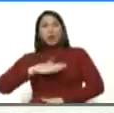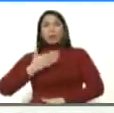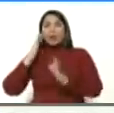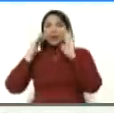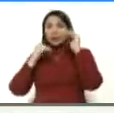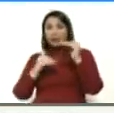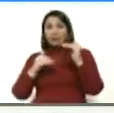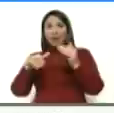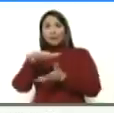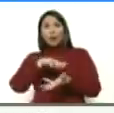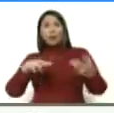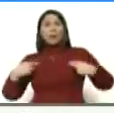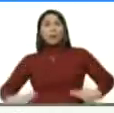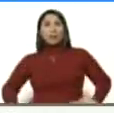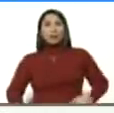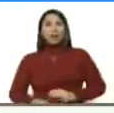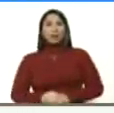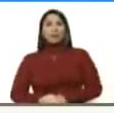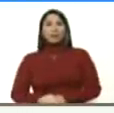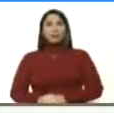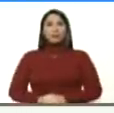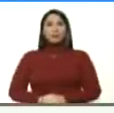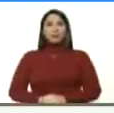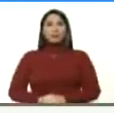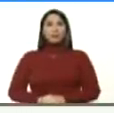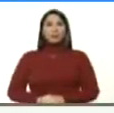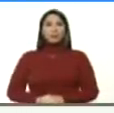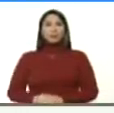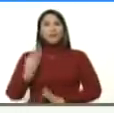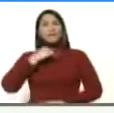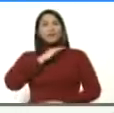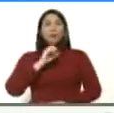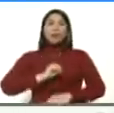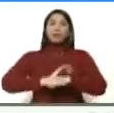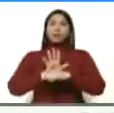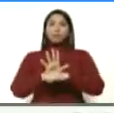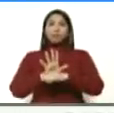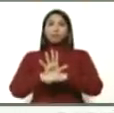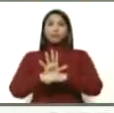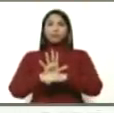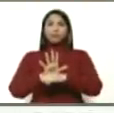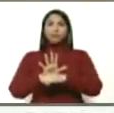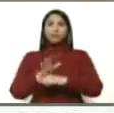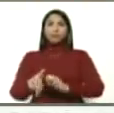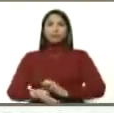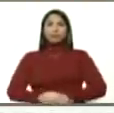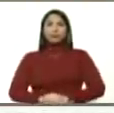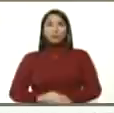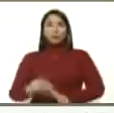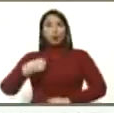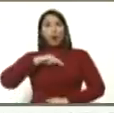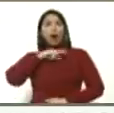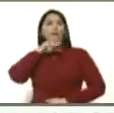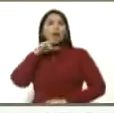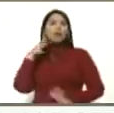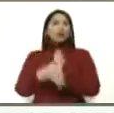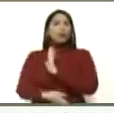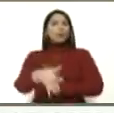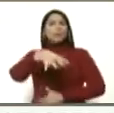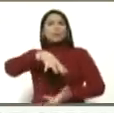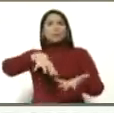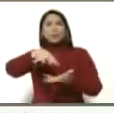situación humanitaria derivada de la pandemia por COVID-19. Estamos hablando de una